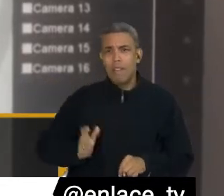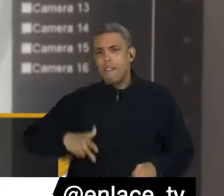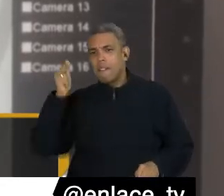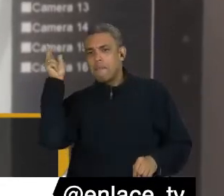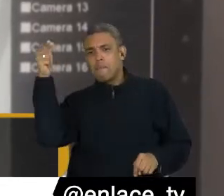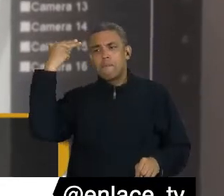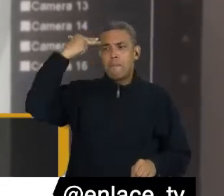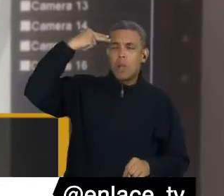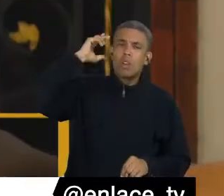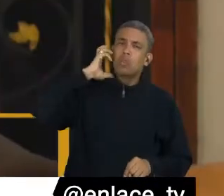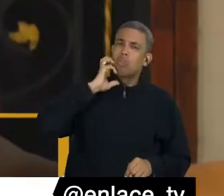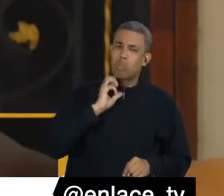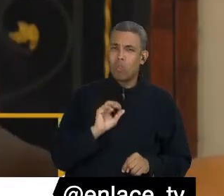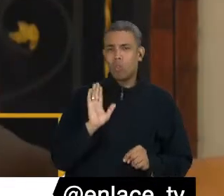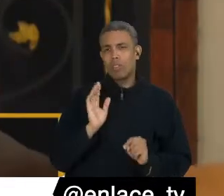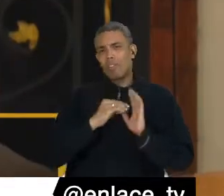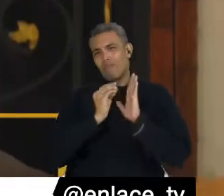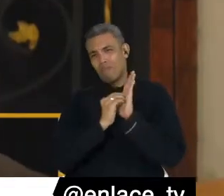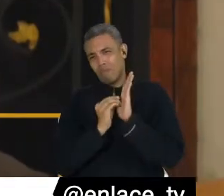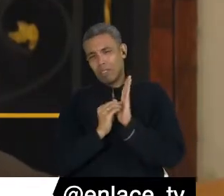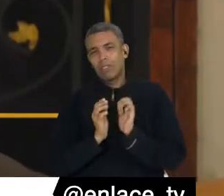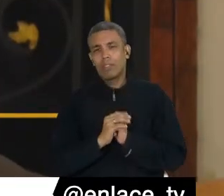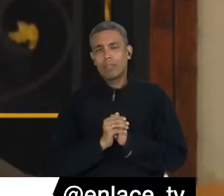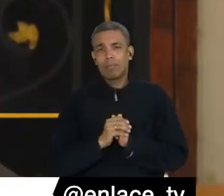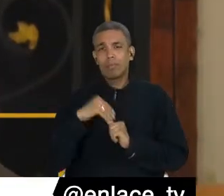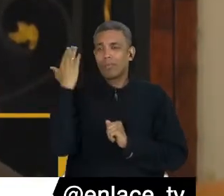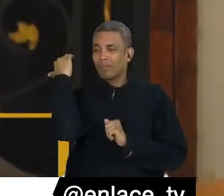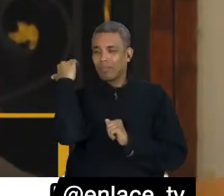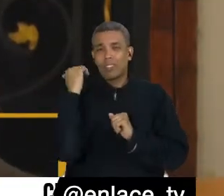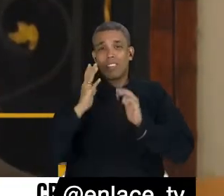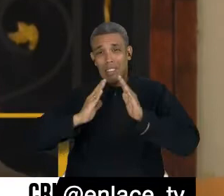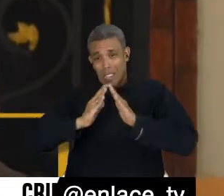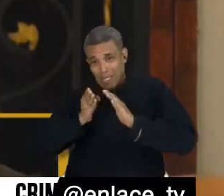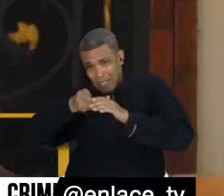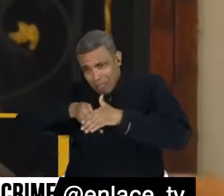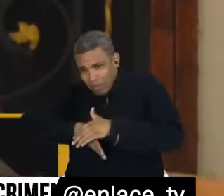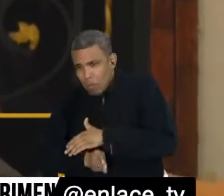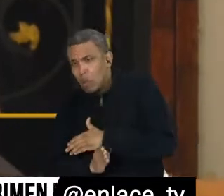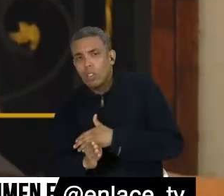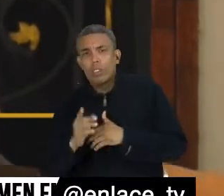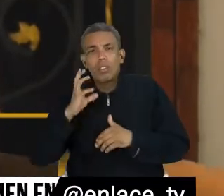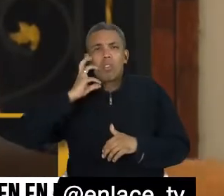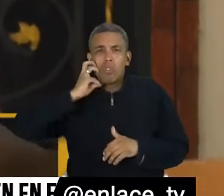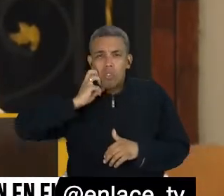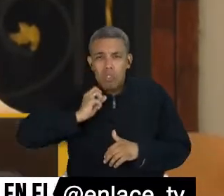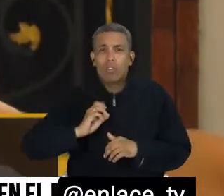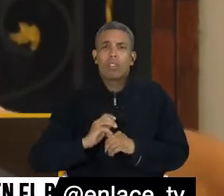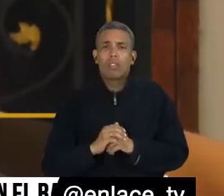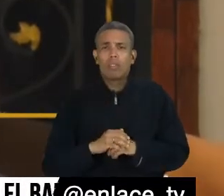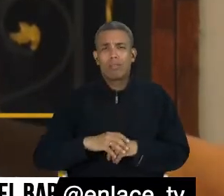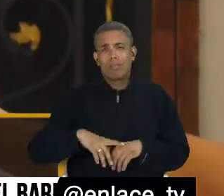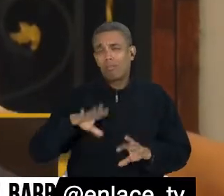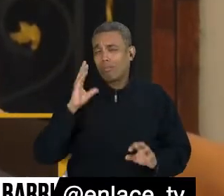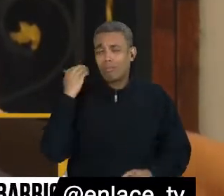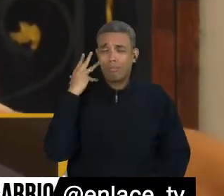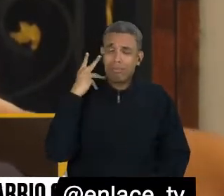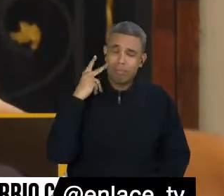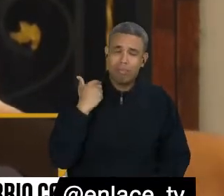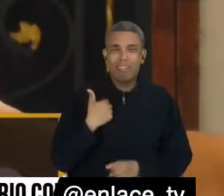luz del día. Ayer nomás se presentaron un robo a una residencia con arma blanca. Aquí es constante, en esta semana hemos